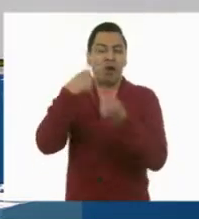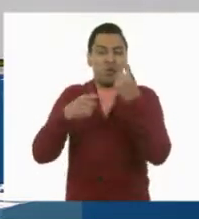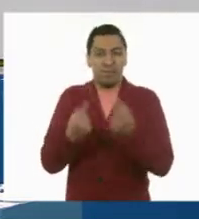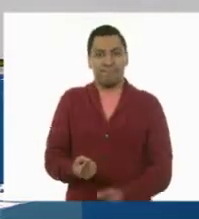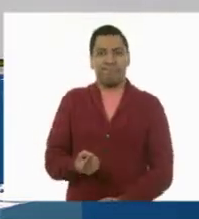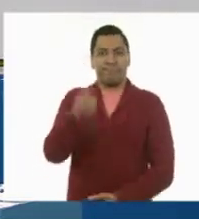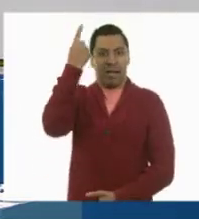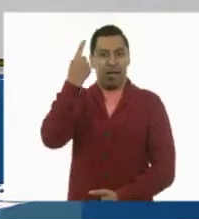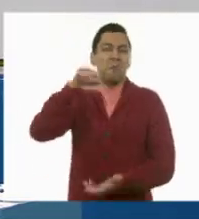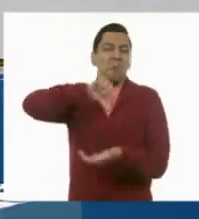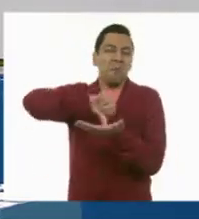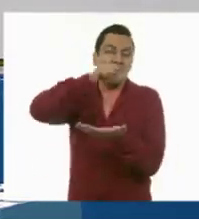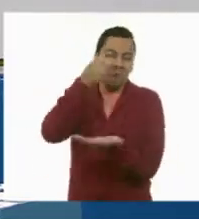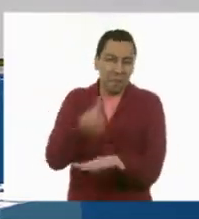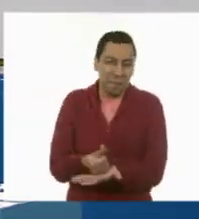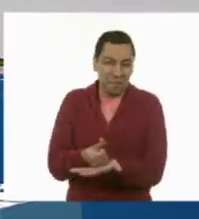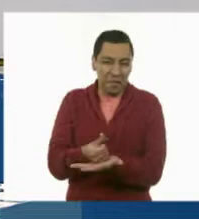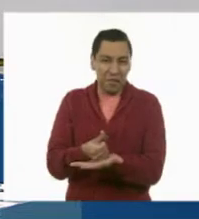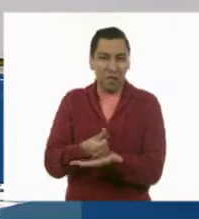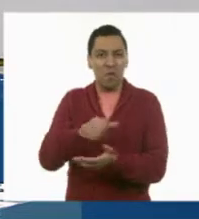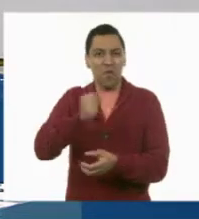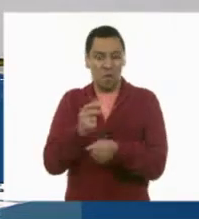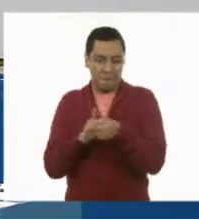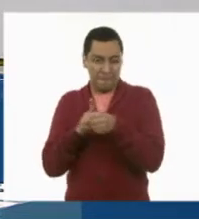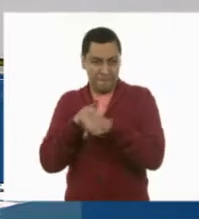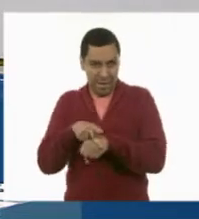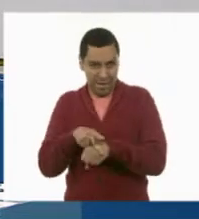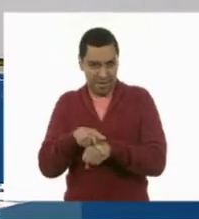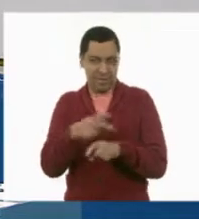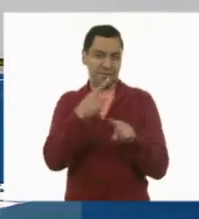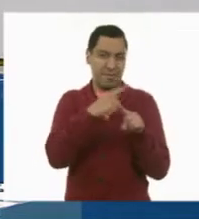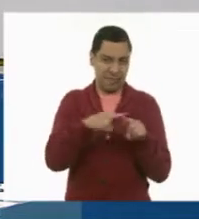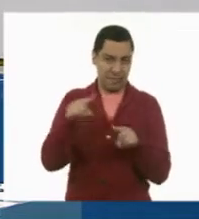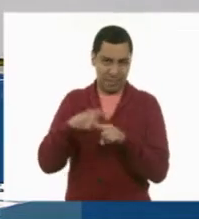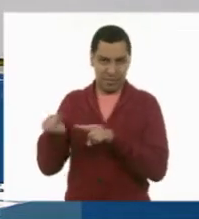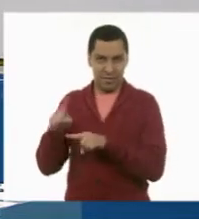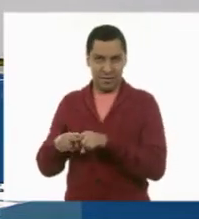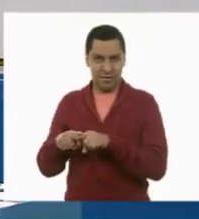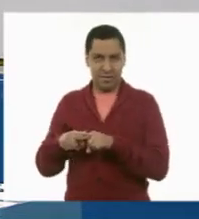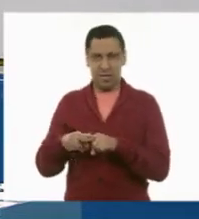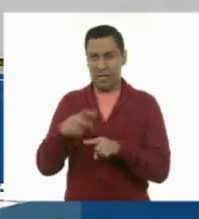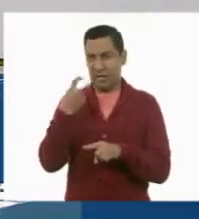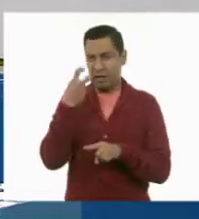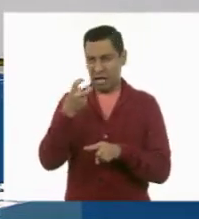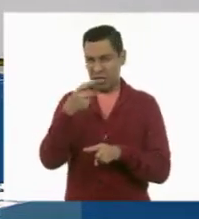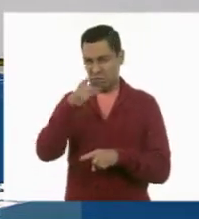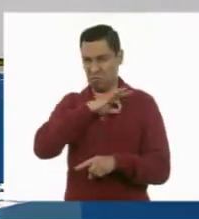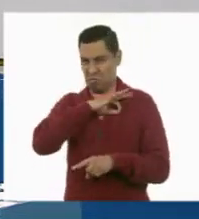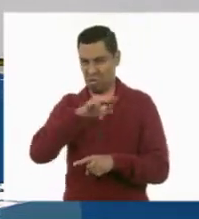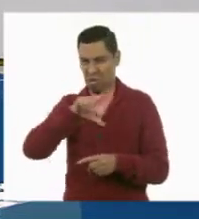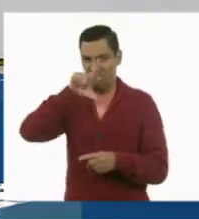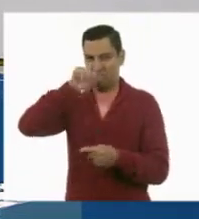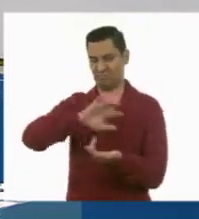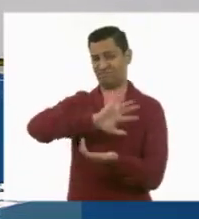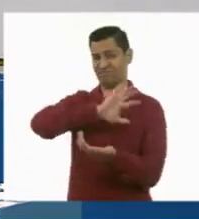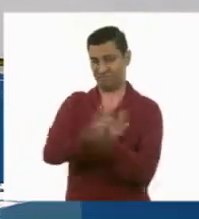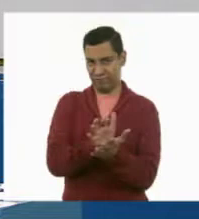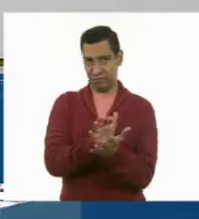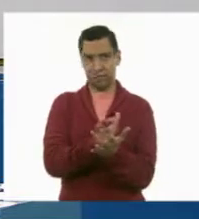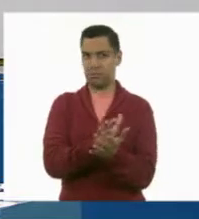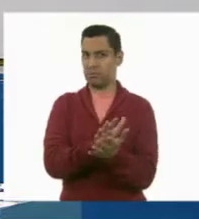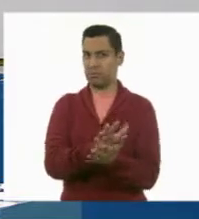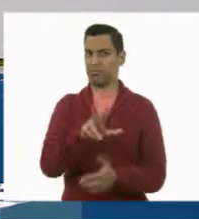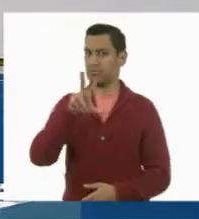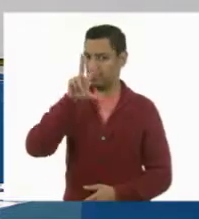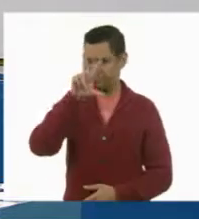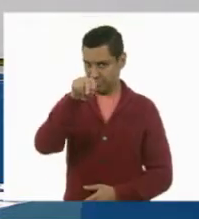un poco más pequeñitos, otros tenemos un color de piel diferente y no por eso podemos discriminar o hacer a un lado a otras personas. Muy bien,